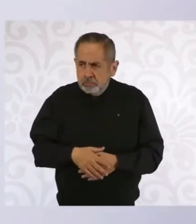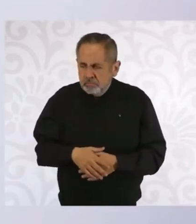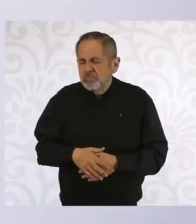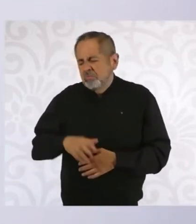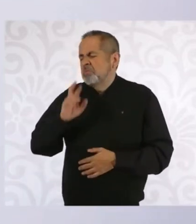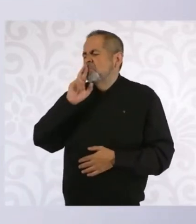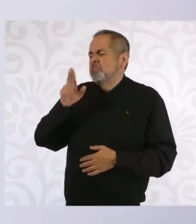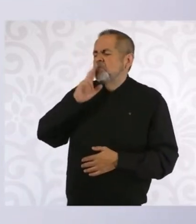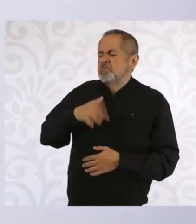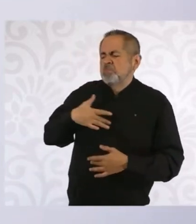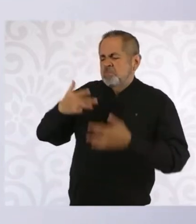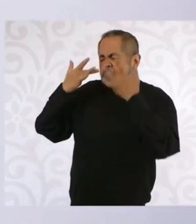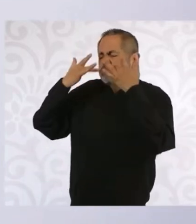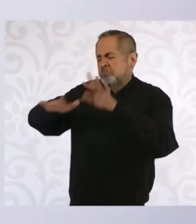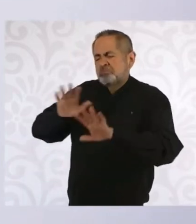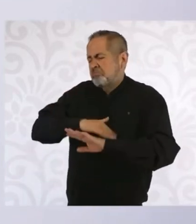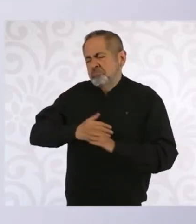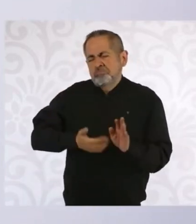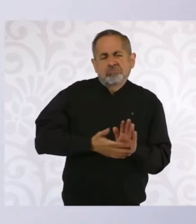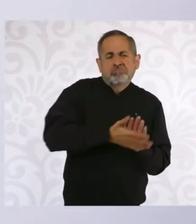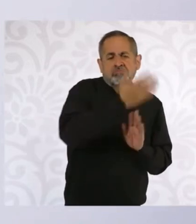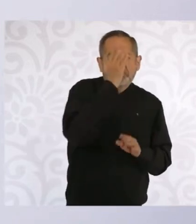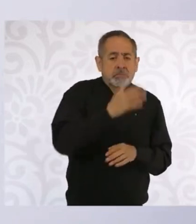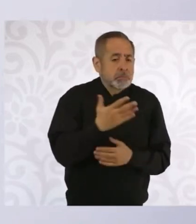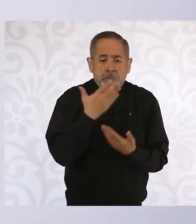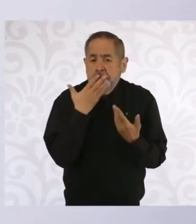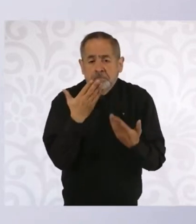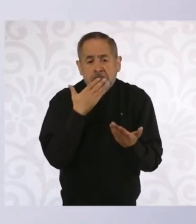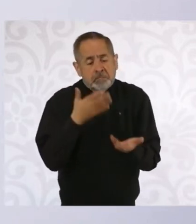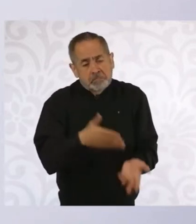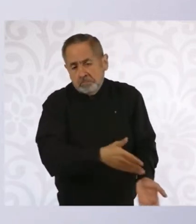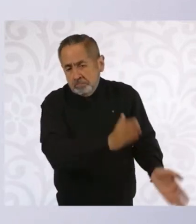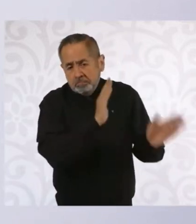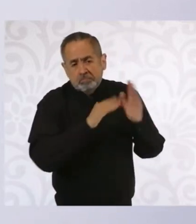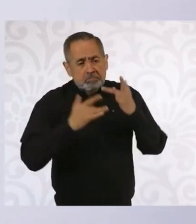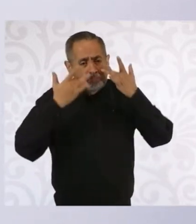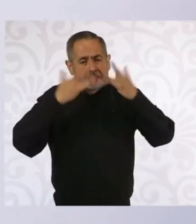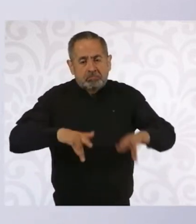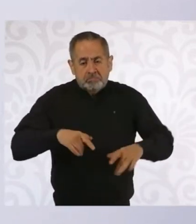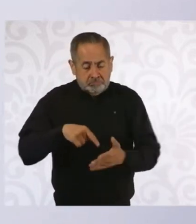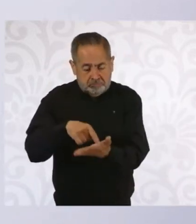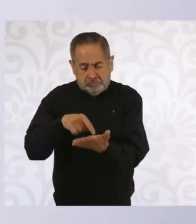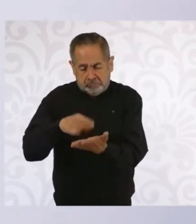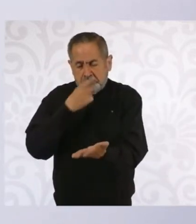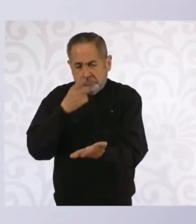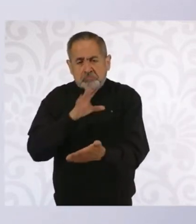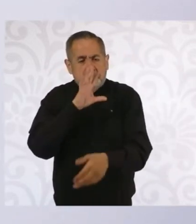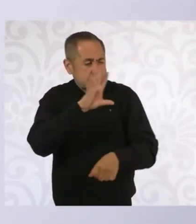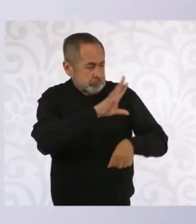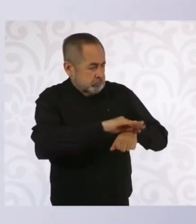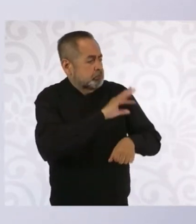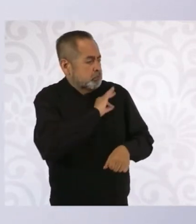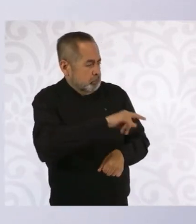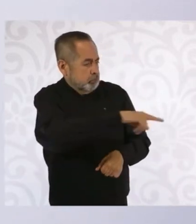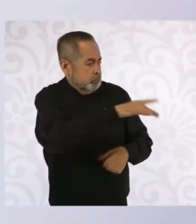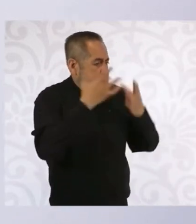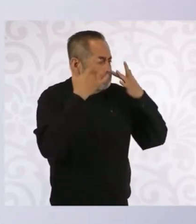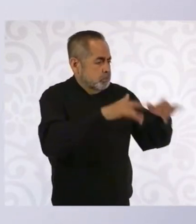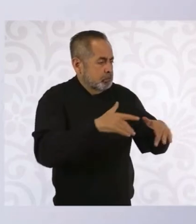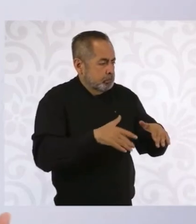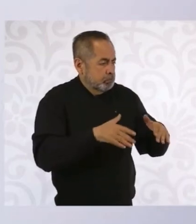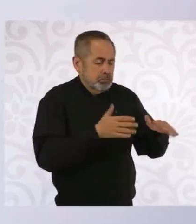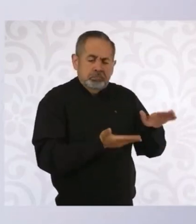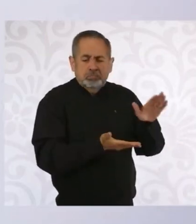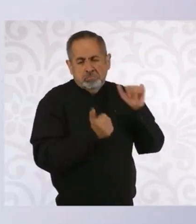interpretar, entender lo que significó y lo que es la reforma al Poder Judicial. Por eso participamos en